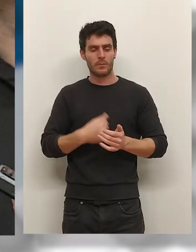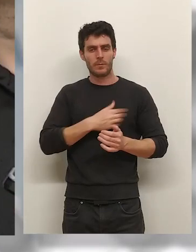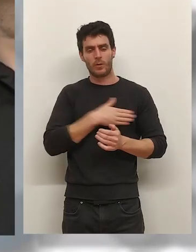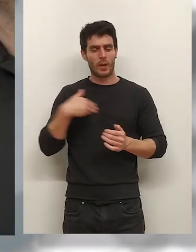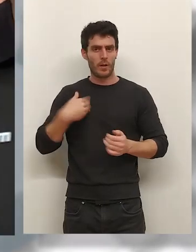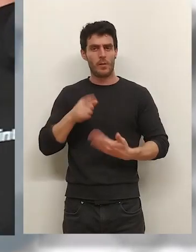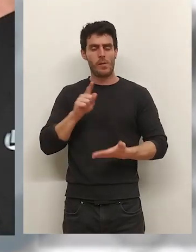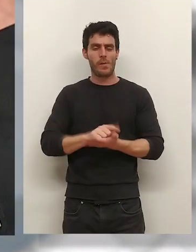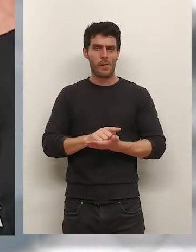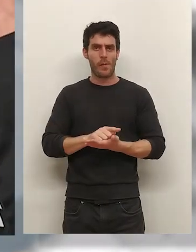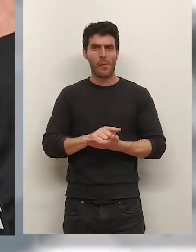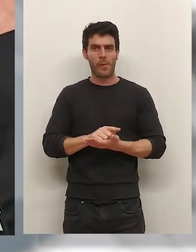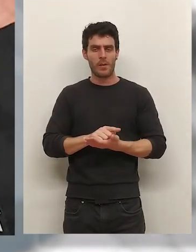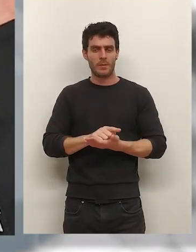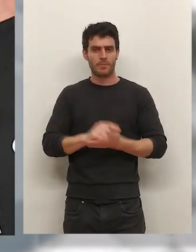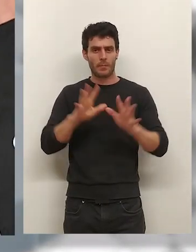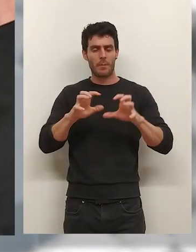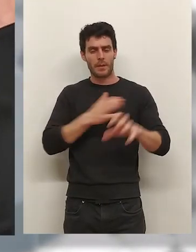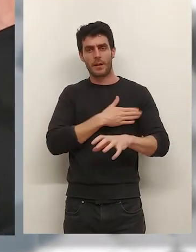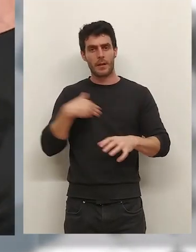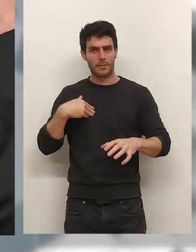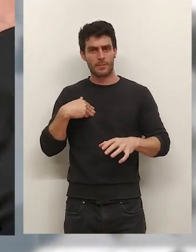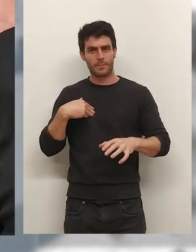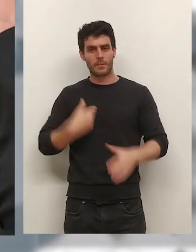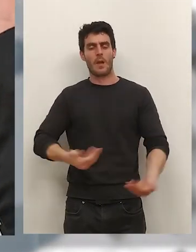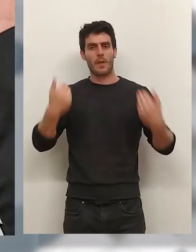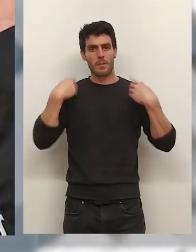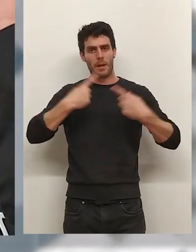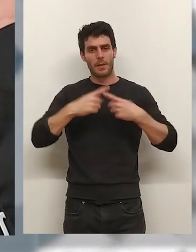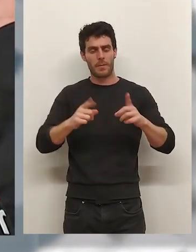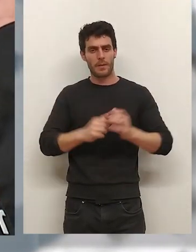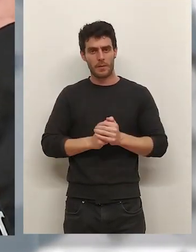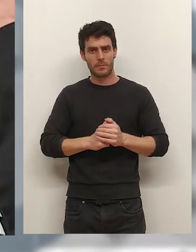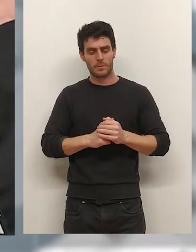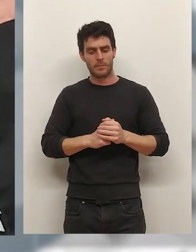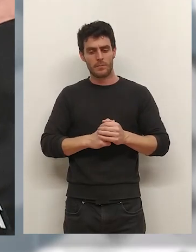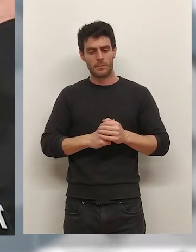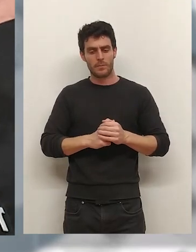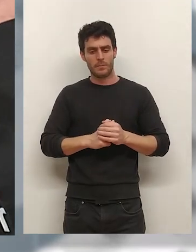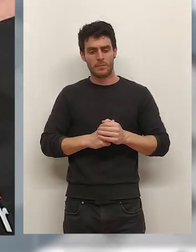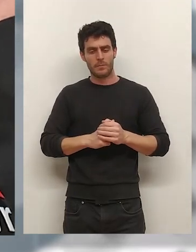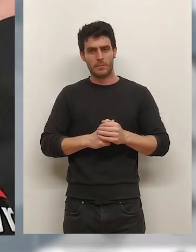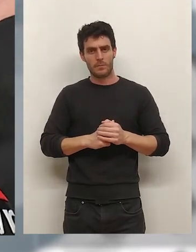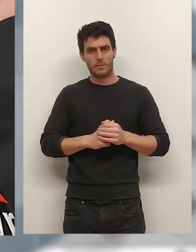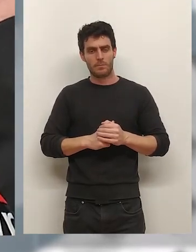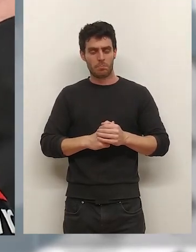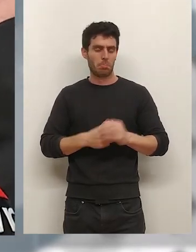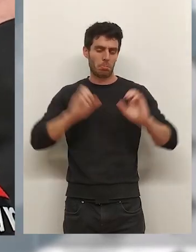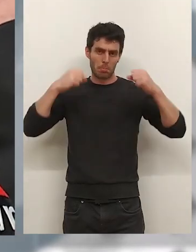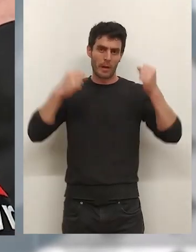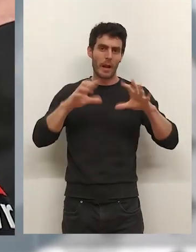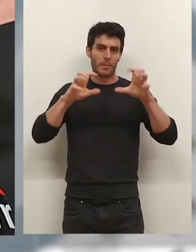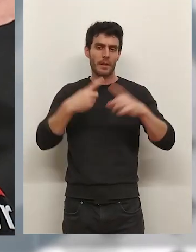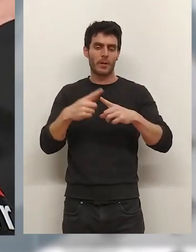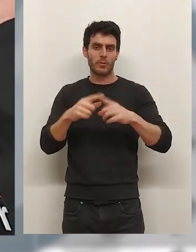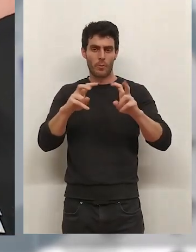volver a engancharte a tener a el querer aprender, ¿no?, una disciplina diferente hace pues que sea ilusionante, ¿no?, el